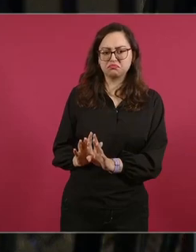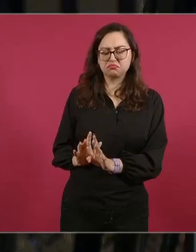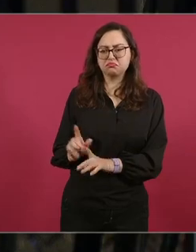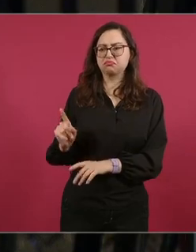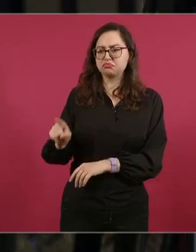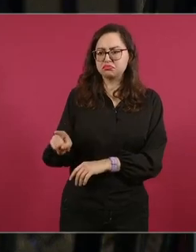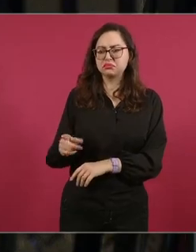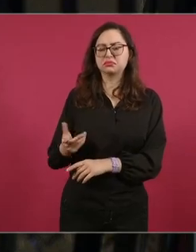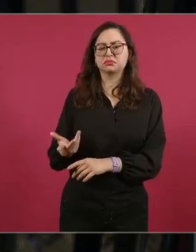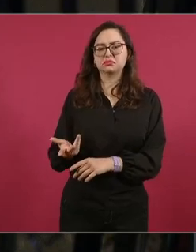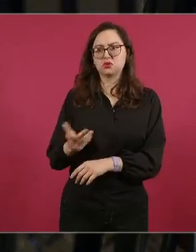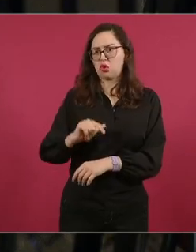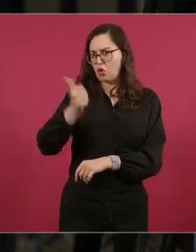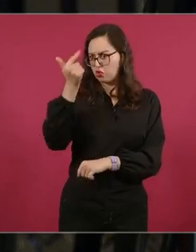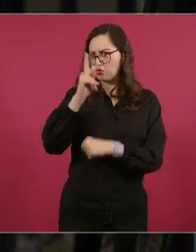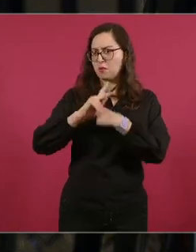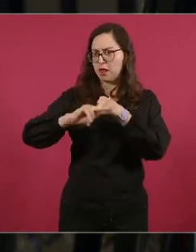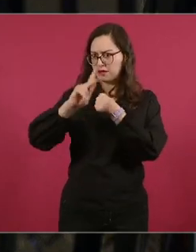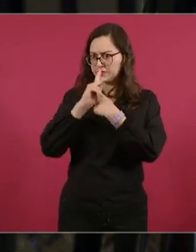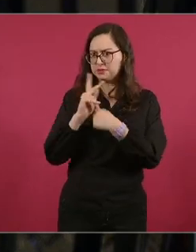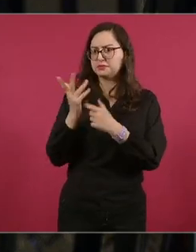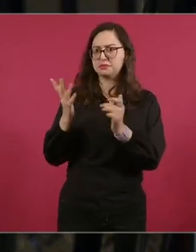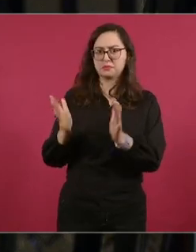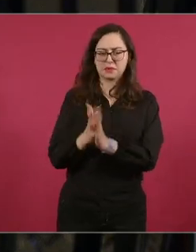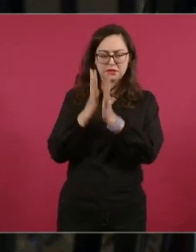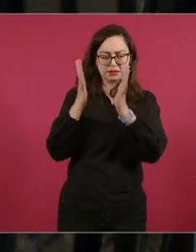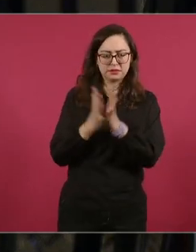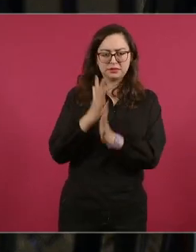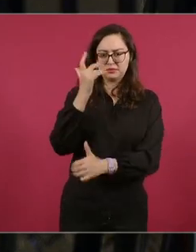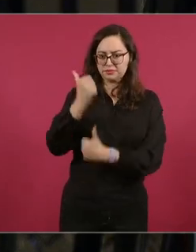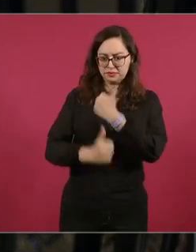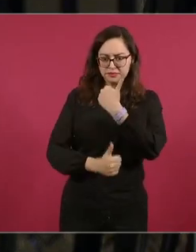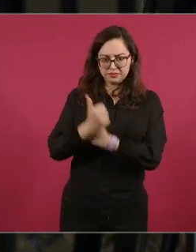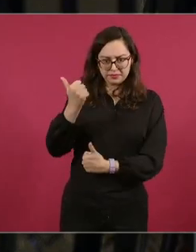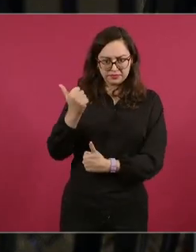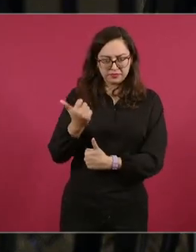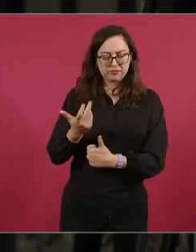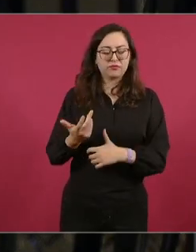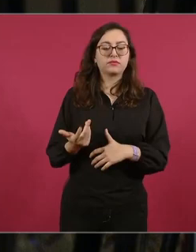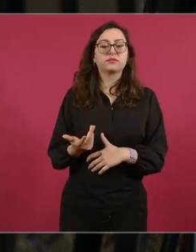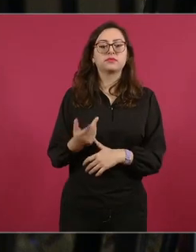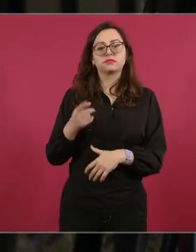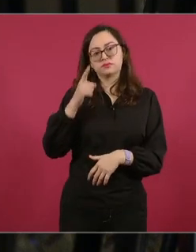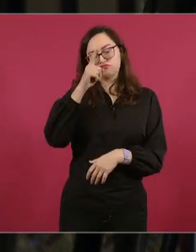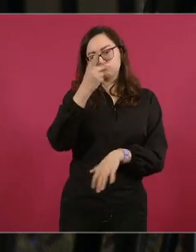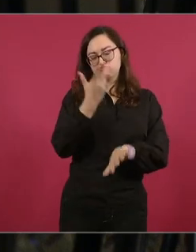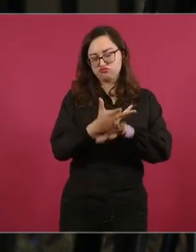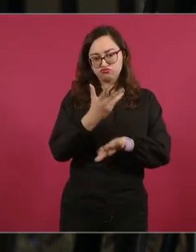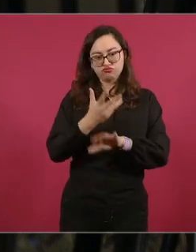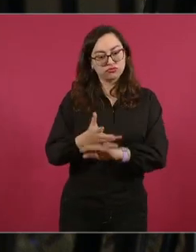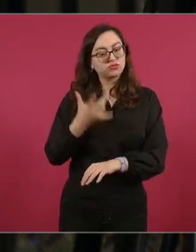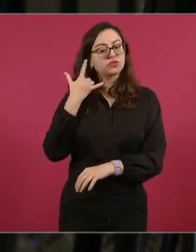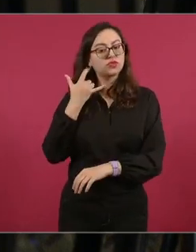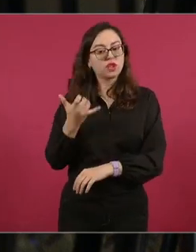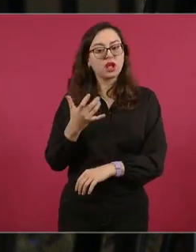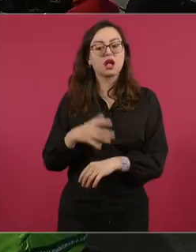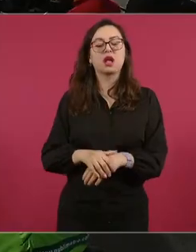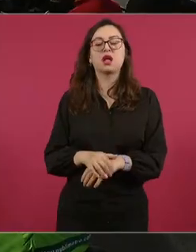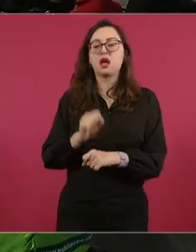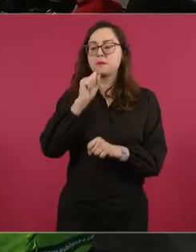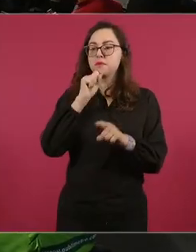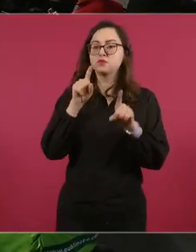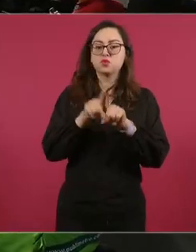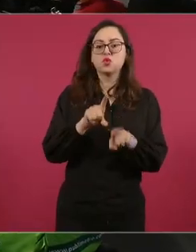ocasión de salir al exterior. Ellos participaron, por ejemplo, en el desfile de las rosas en Pasadena, California, han tenido también algunas